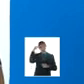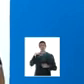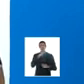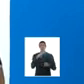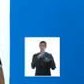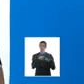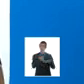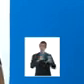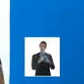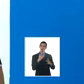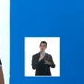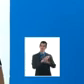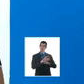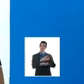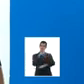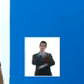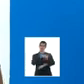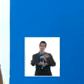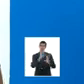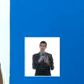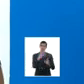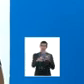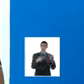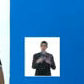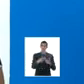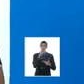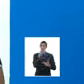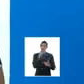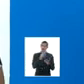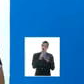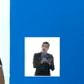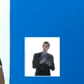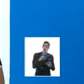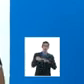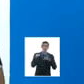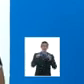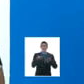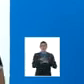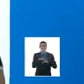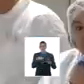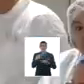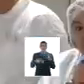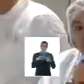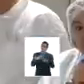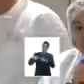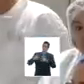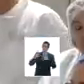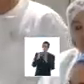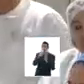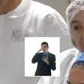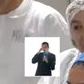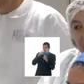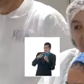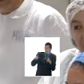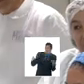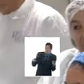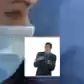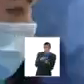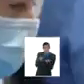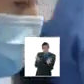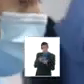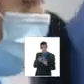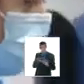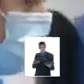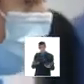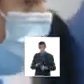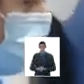miligramos también, ya se salió al mercado y ya está en todo el sistema del país. El cuadro básico de medicamentos